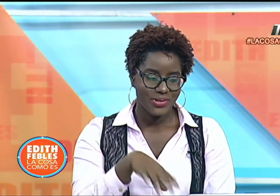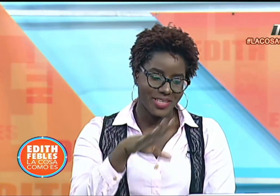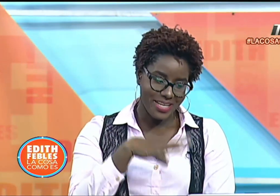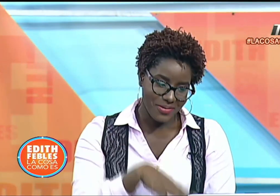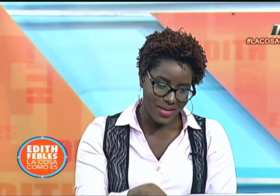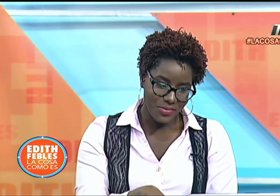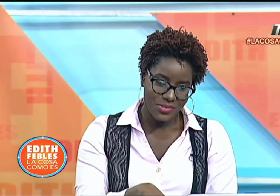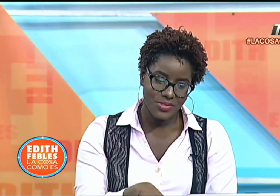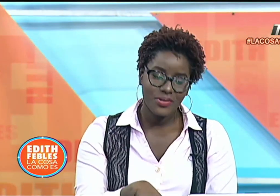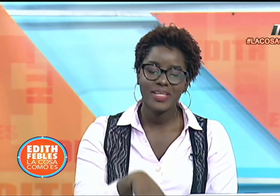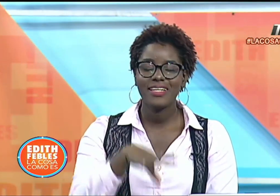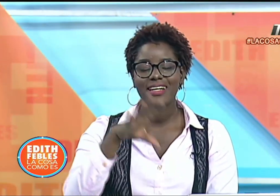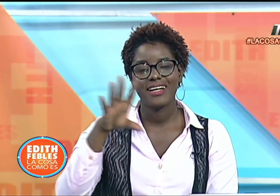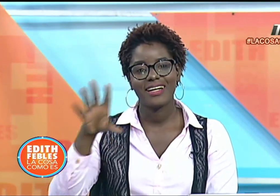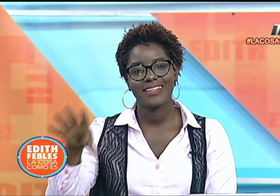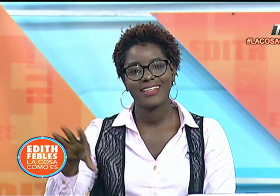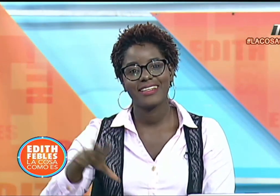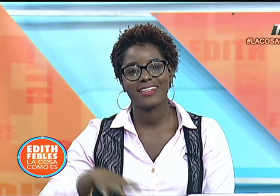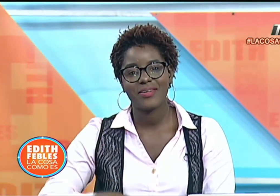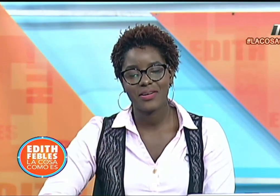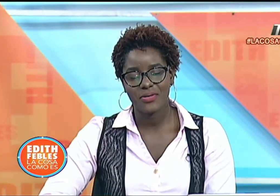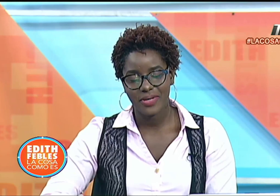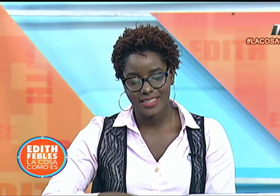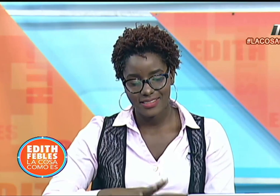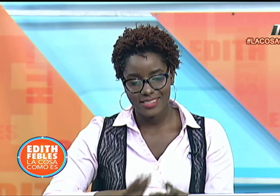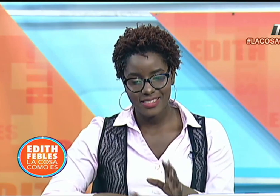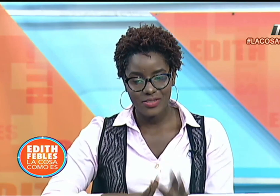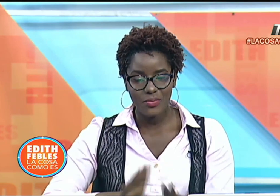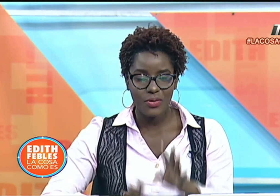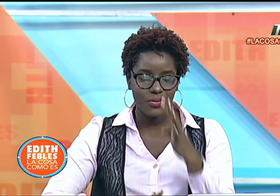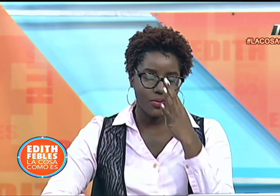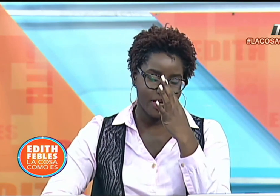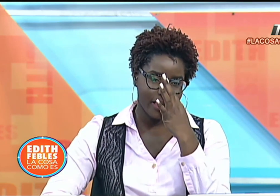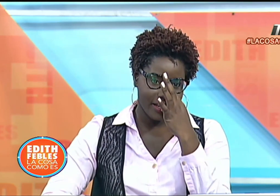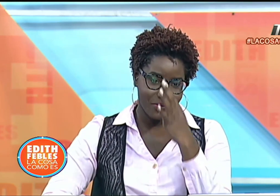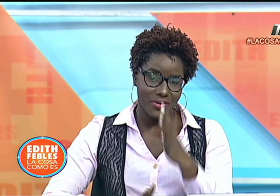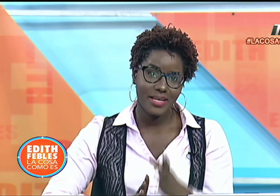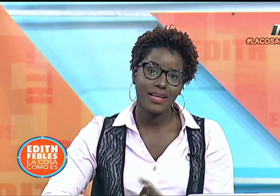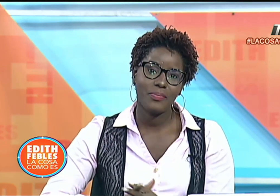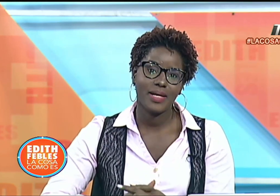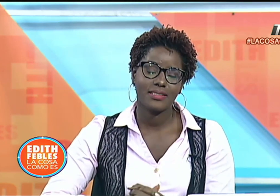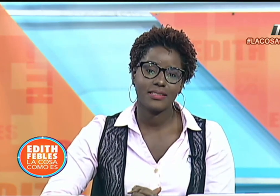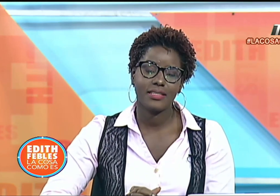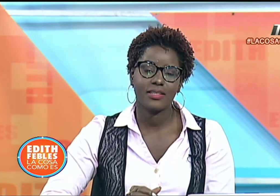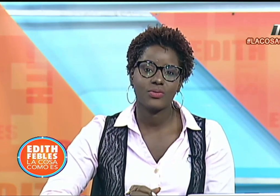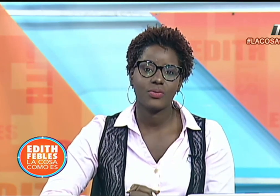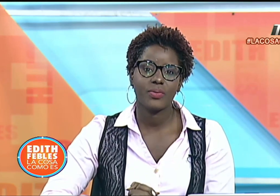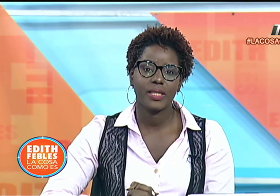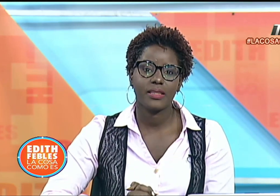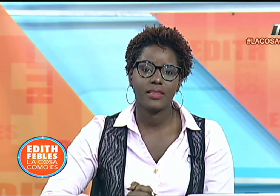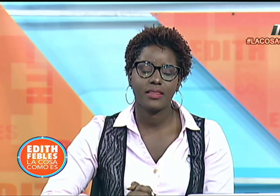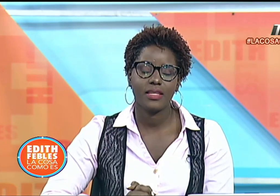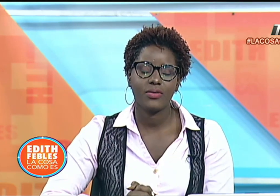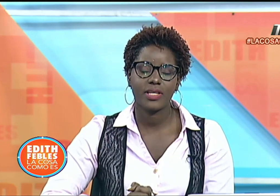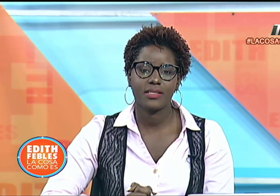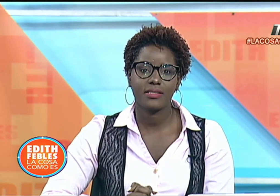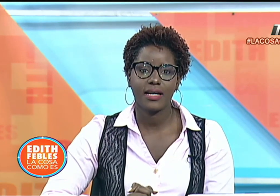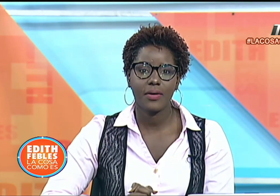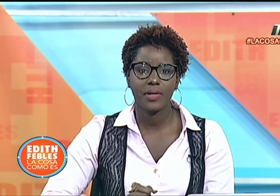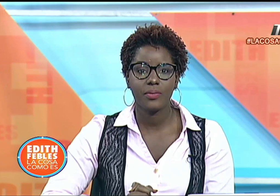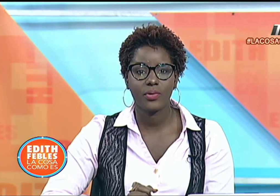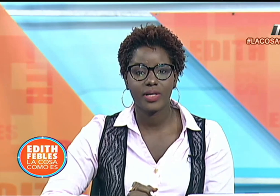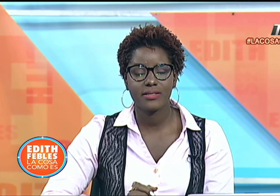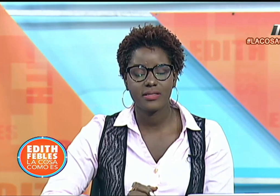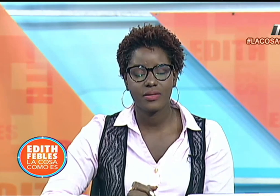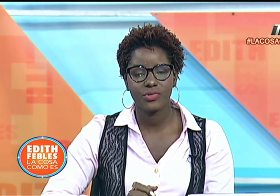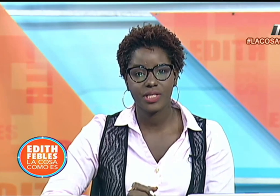Por donde hablamos hoy, ayer entraban cohetes. Esa es como una de las partes del resumen de lo que decía